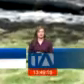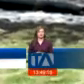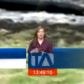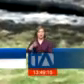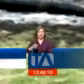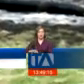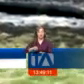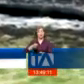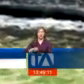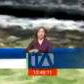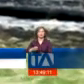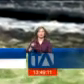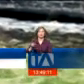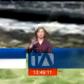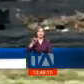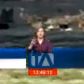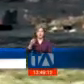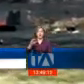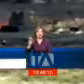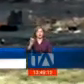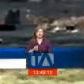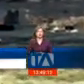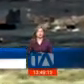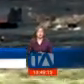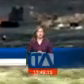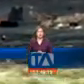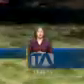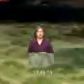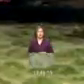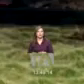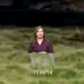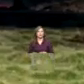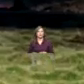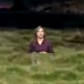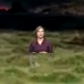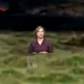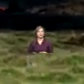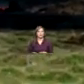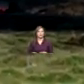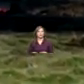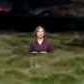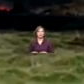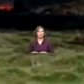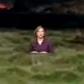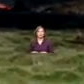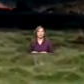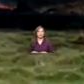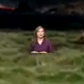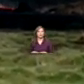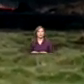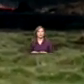del crudo hacia el puerto de Tumaco. En Nariño, Colombia, Jairo Jacome Ortega, 24 horas.